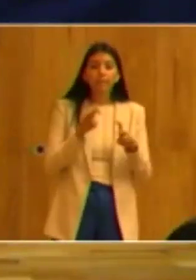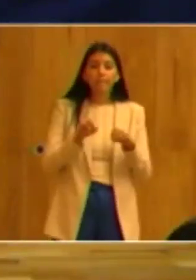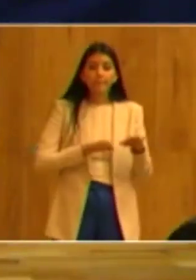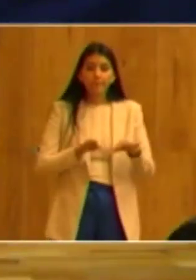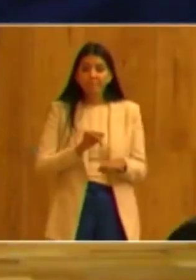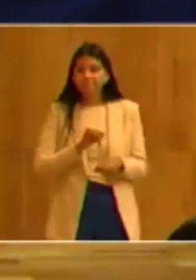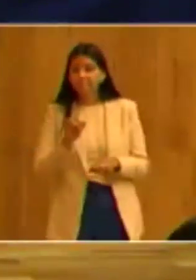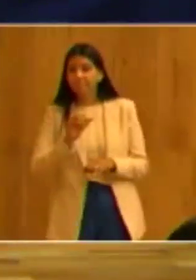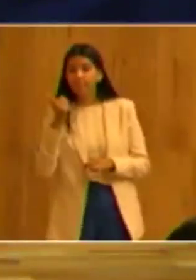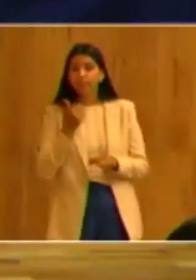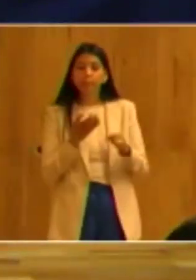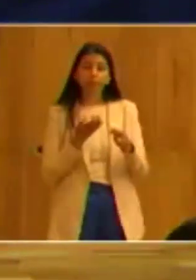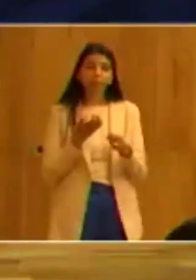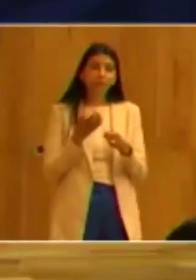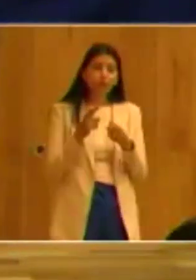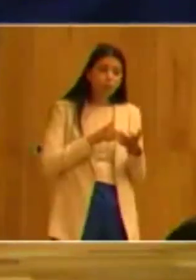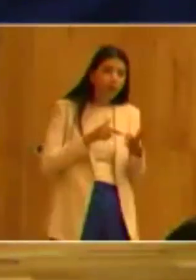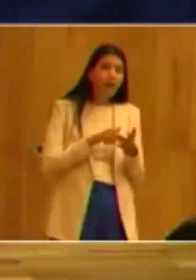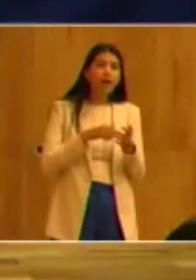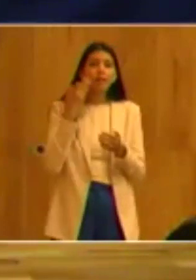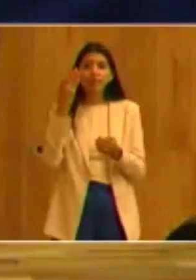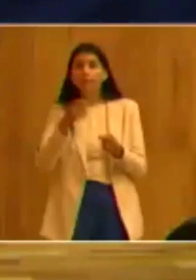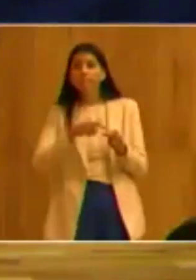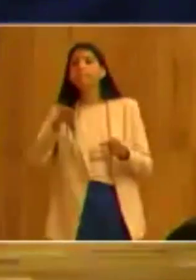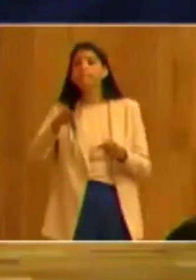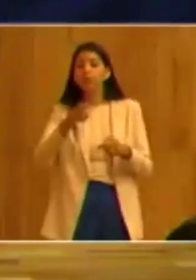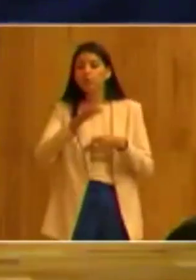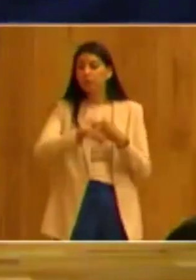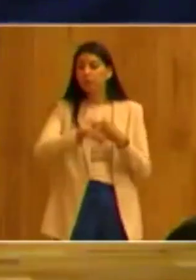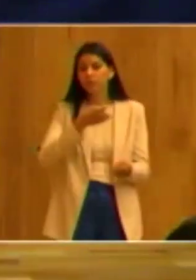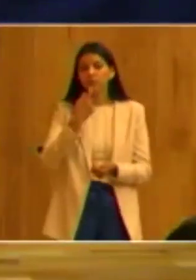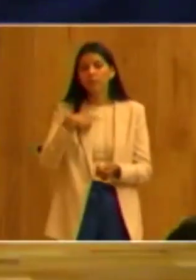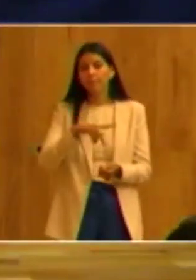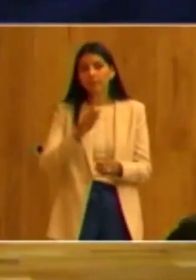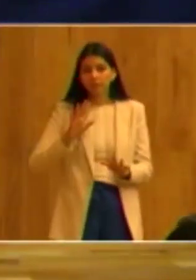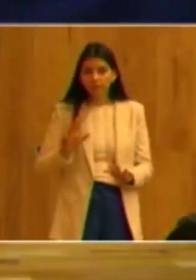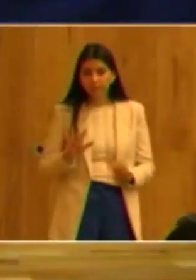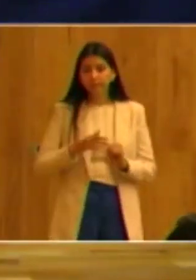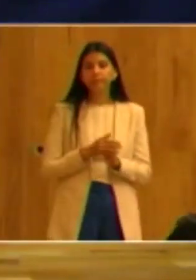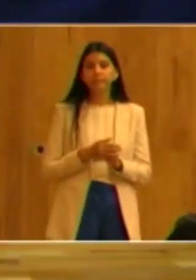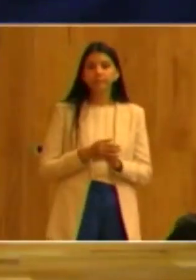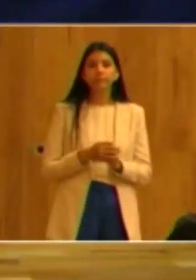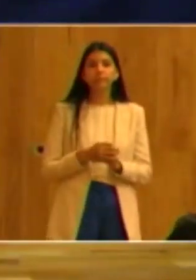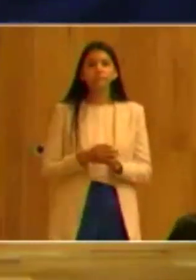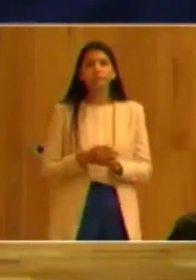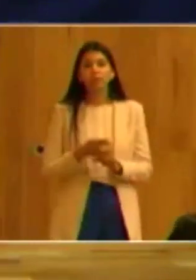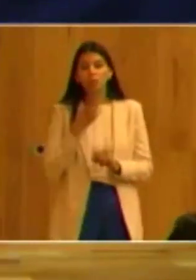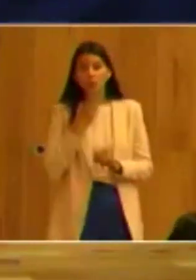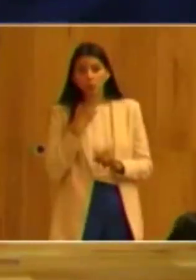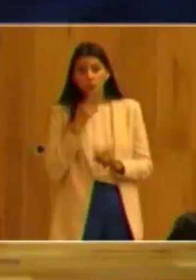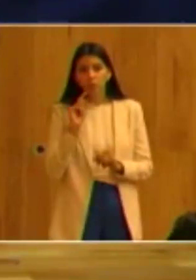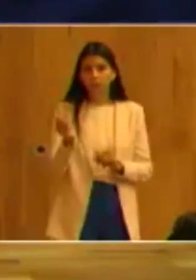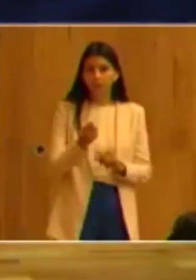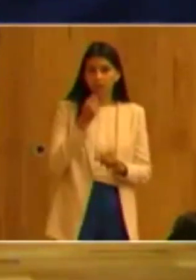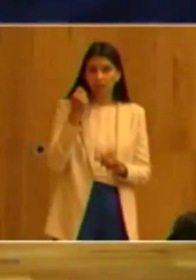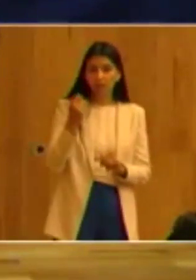trabaja, a qué distancia y todo eso? Pero puede ser útil que se haga uso de la